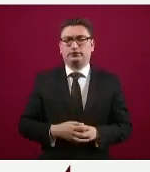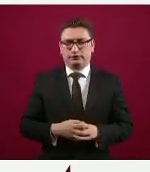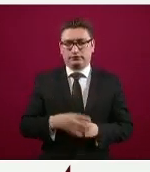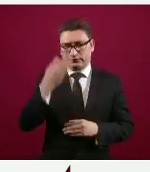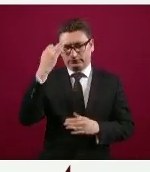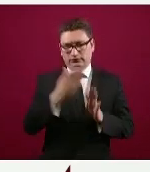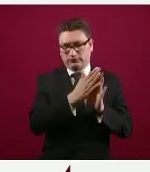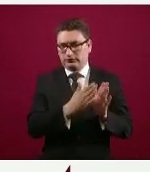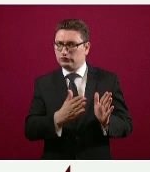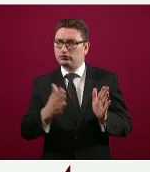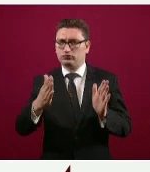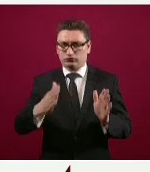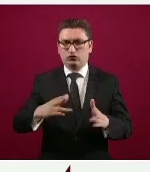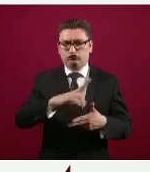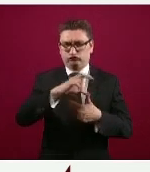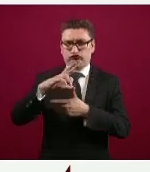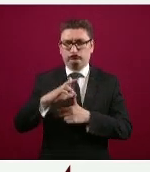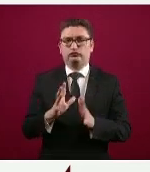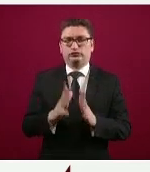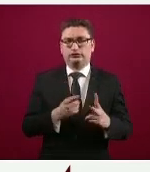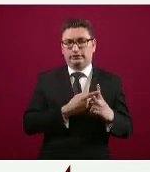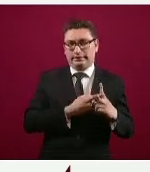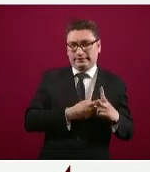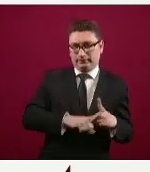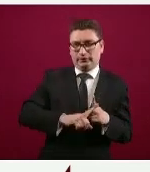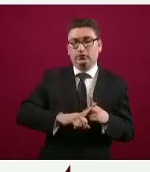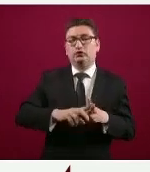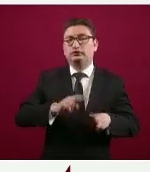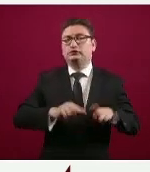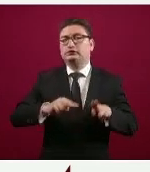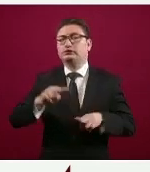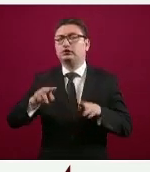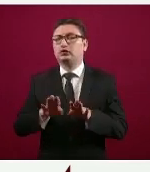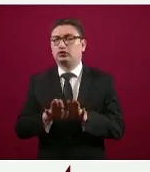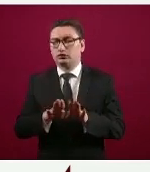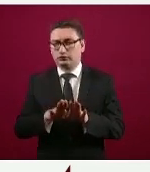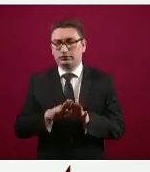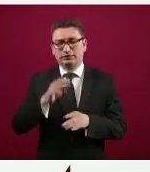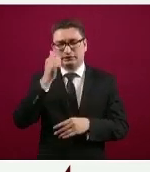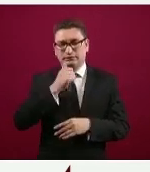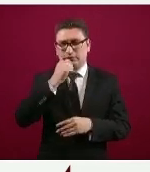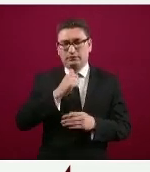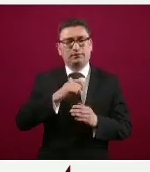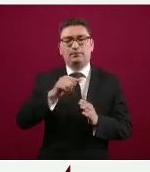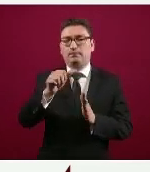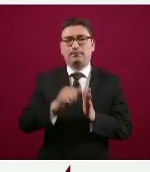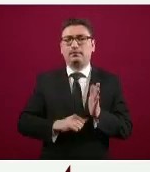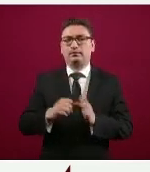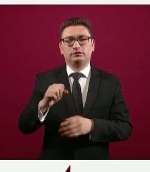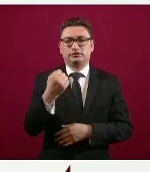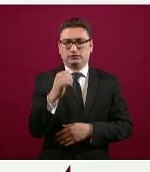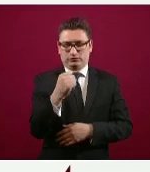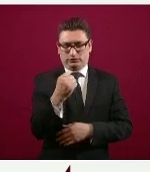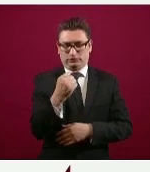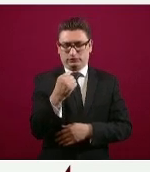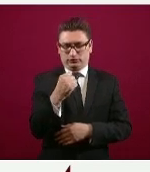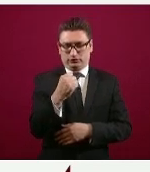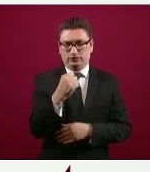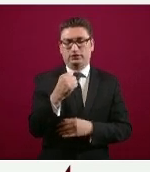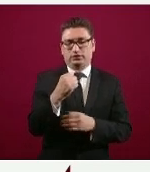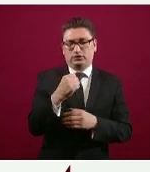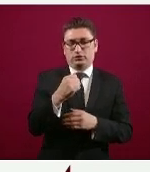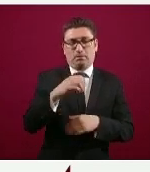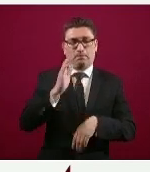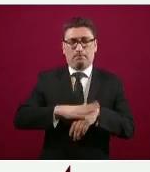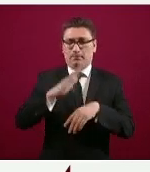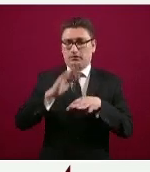de huracanes ya inició, los picos se van a dar alrededor siempre del mes de septiembre y hay un segundo pico